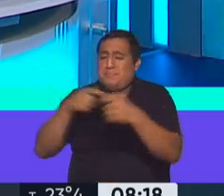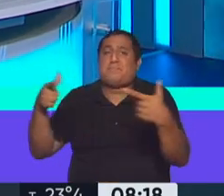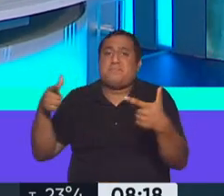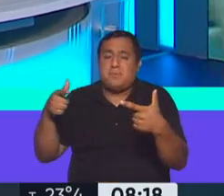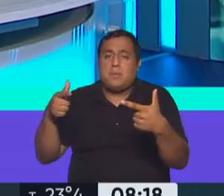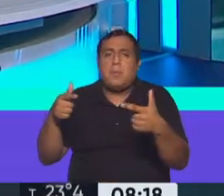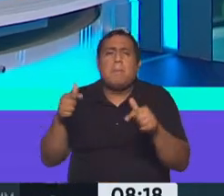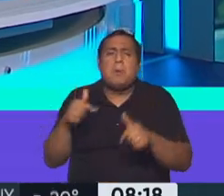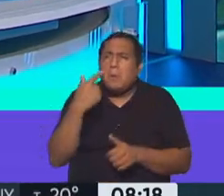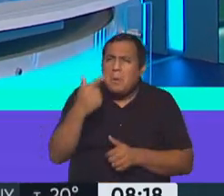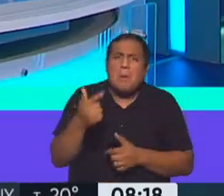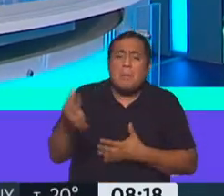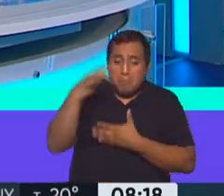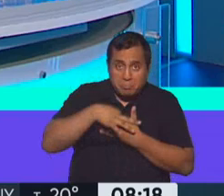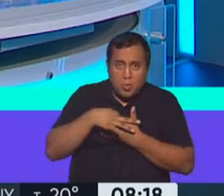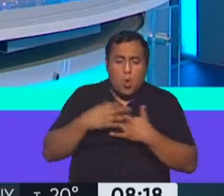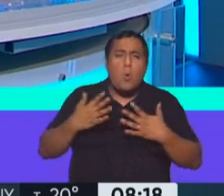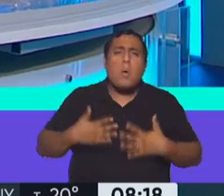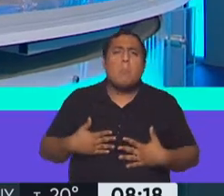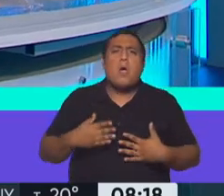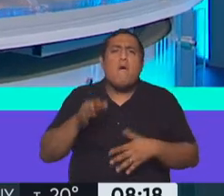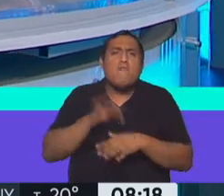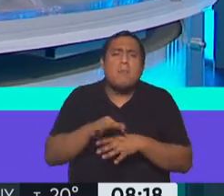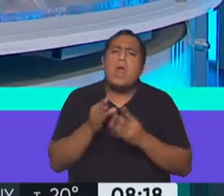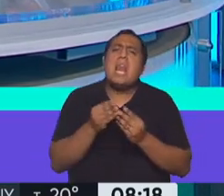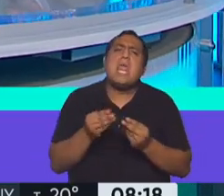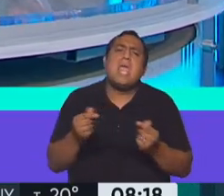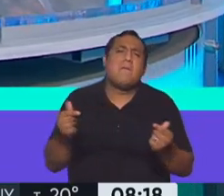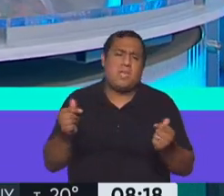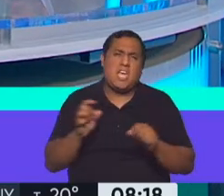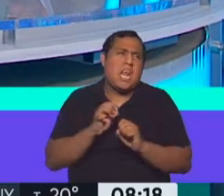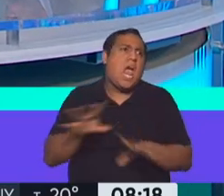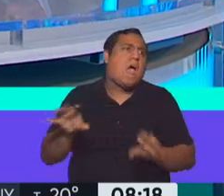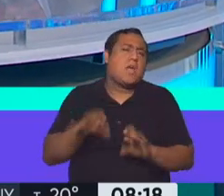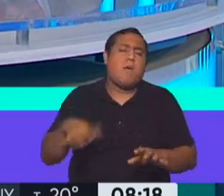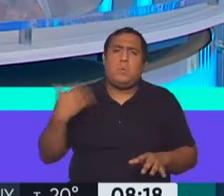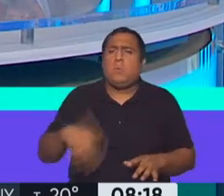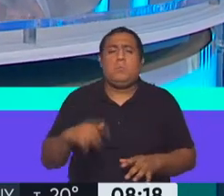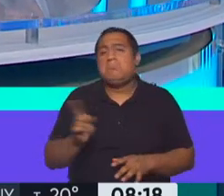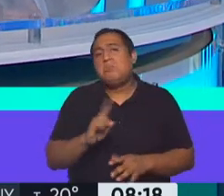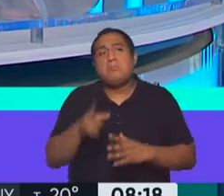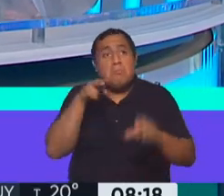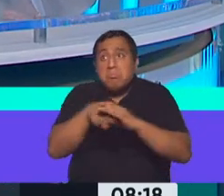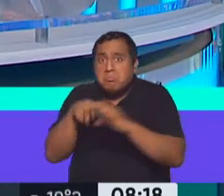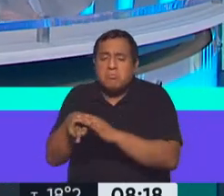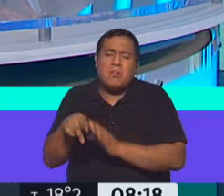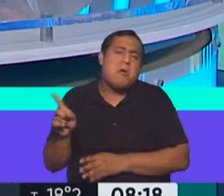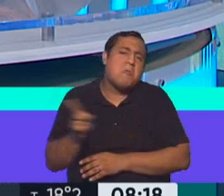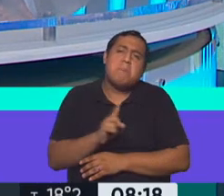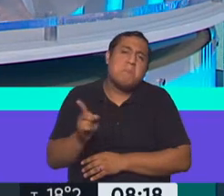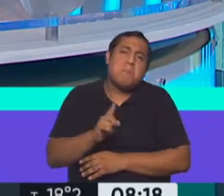comentar casos más leves síntomas más leves no tantos casos de internación también